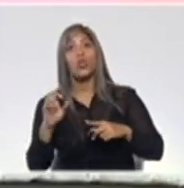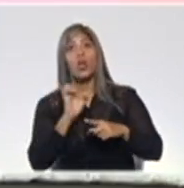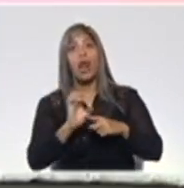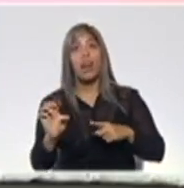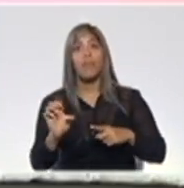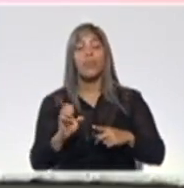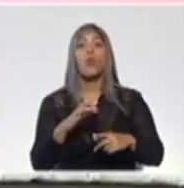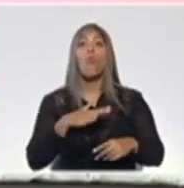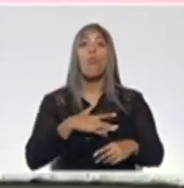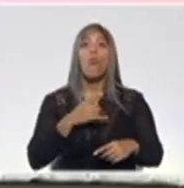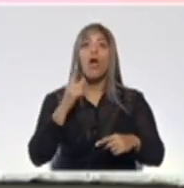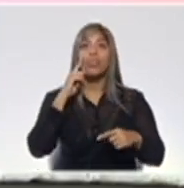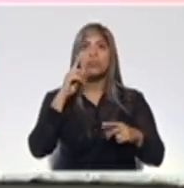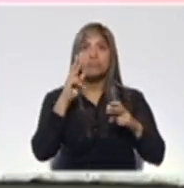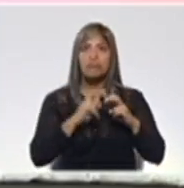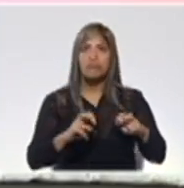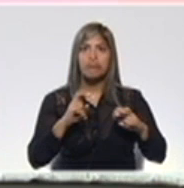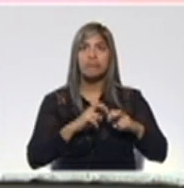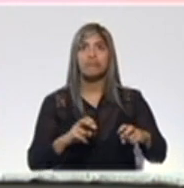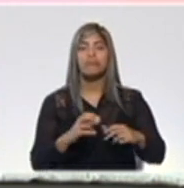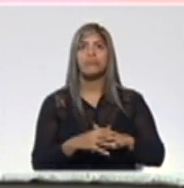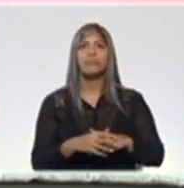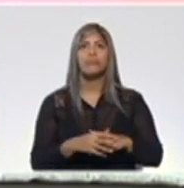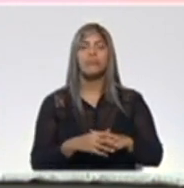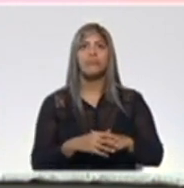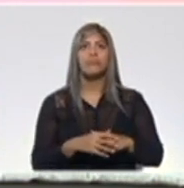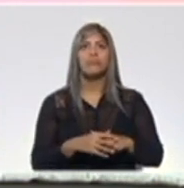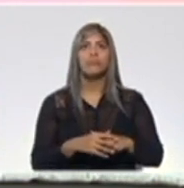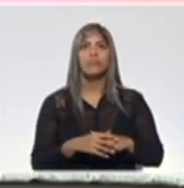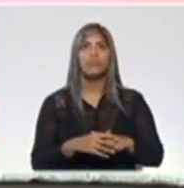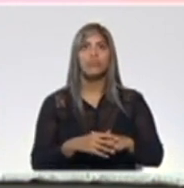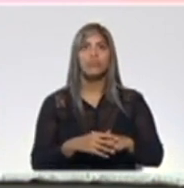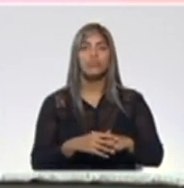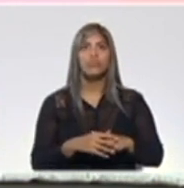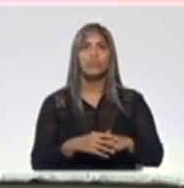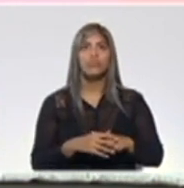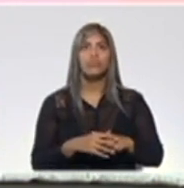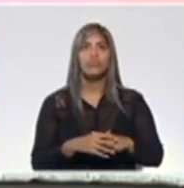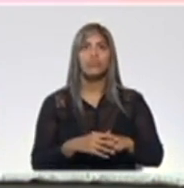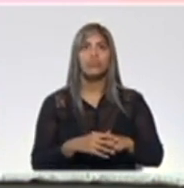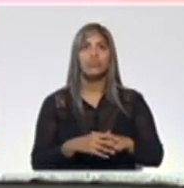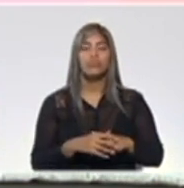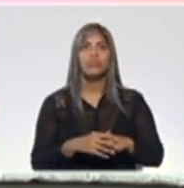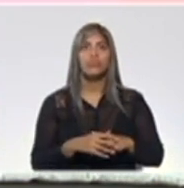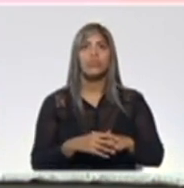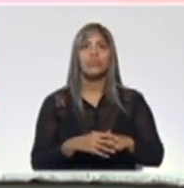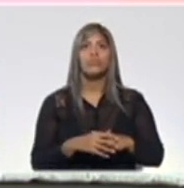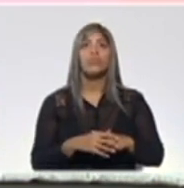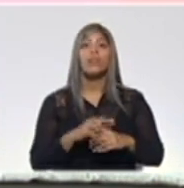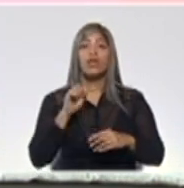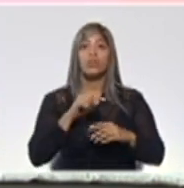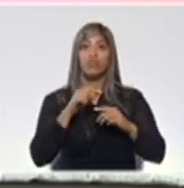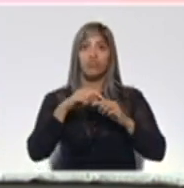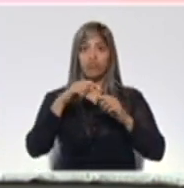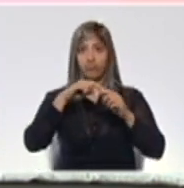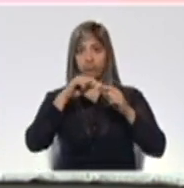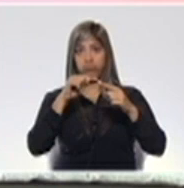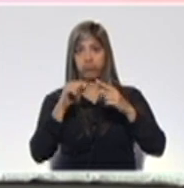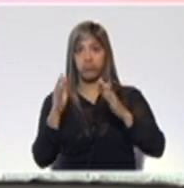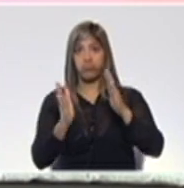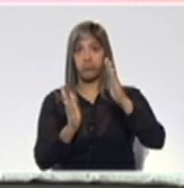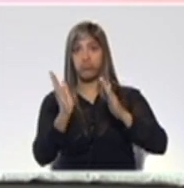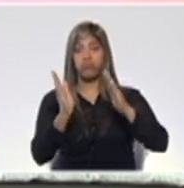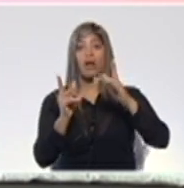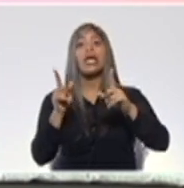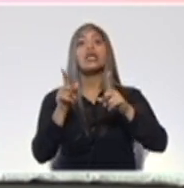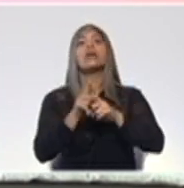elementos que podemos estudiar de un rombo es que sus ángulos internos son diferentes a